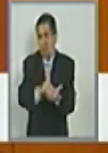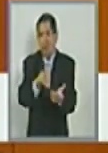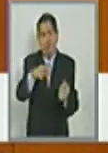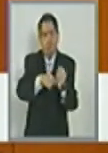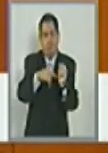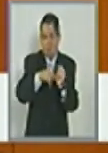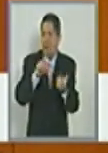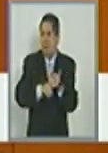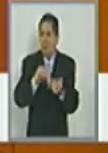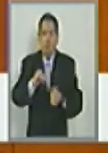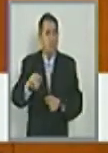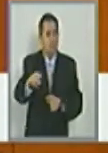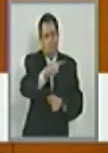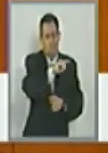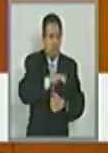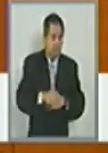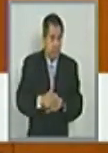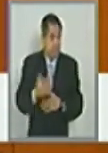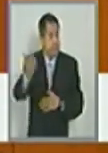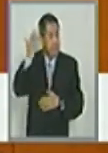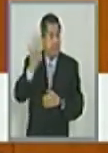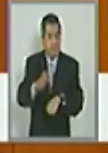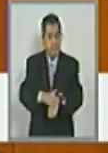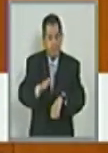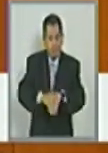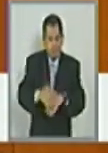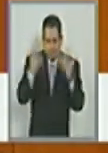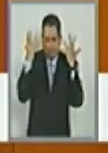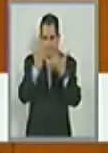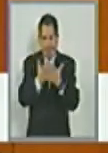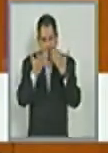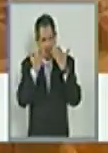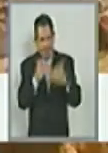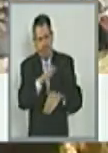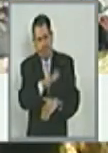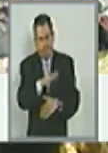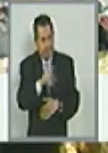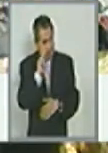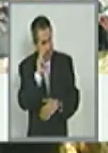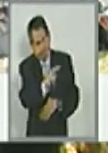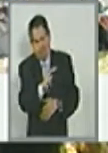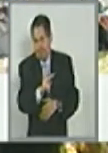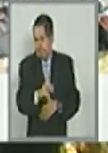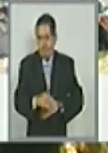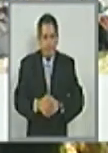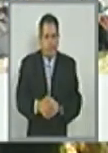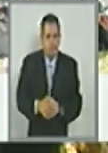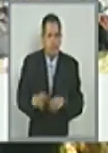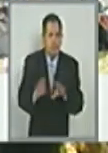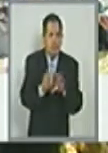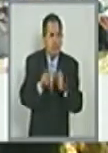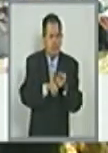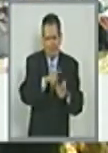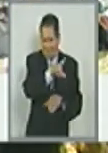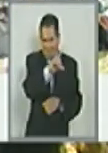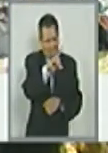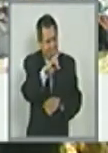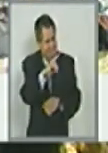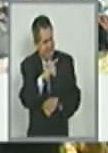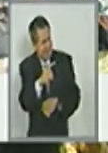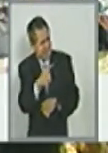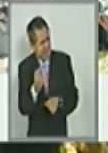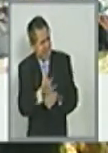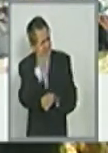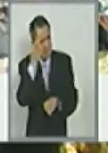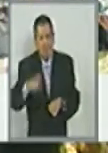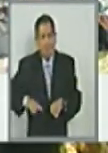proliferan. Fuimos advertidos y lo estamos viviendo. Y es que, más que denigrante, lo